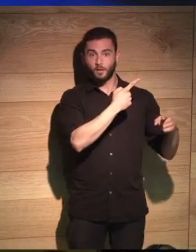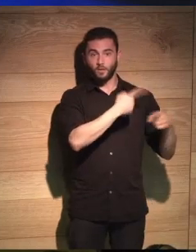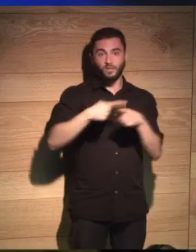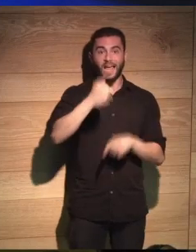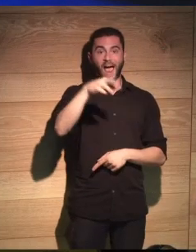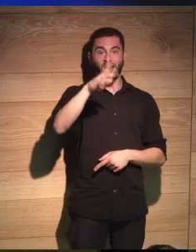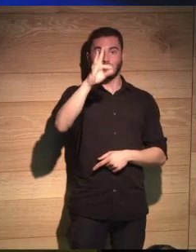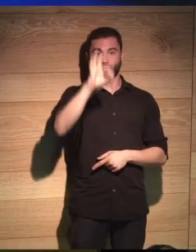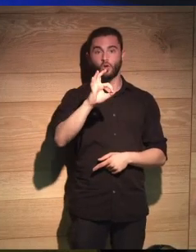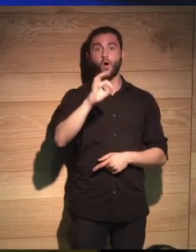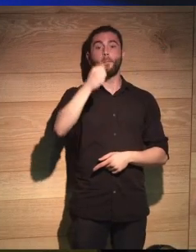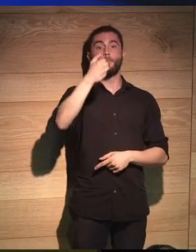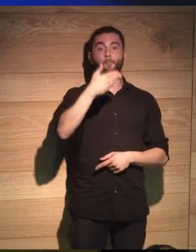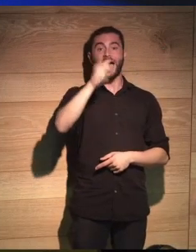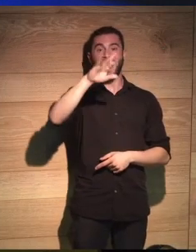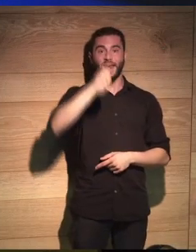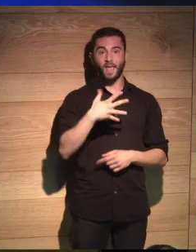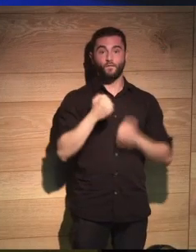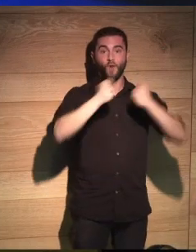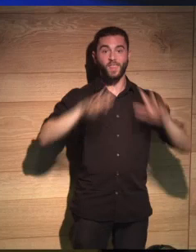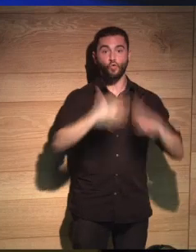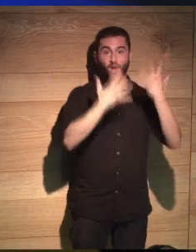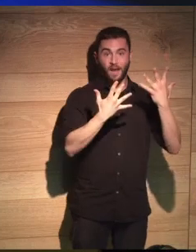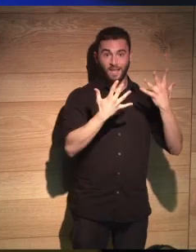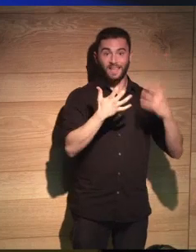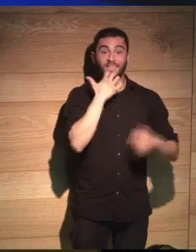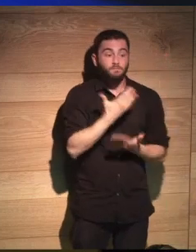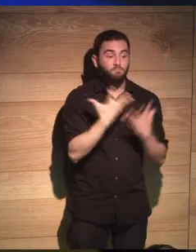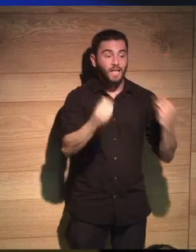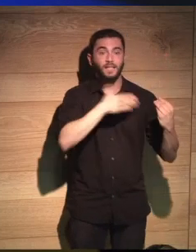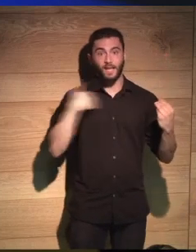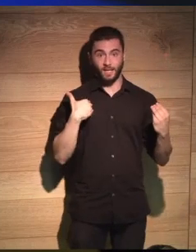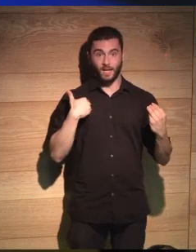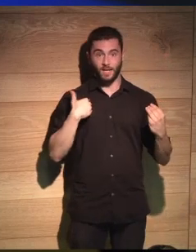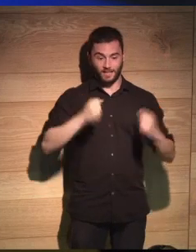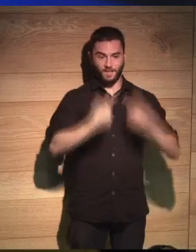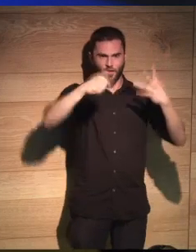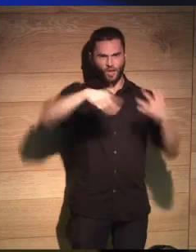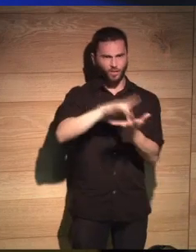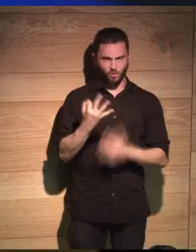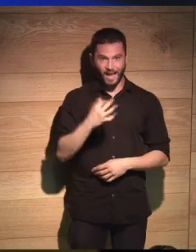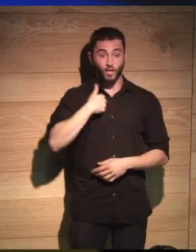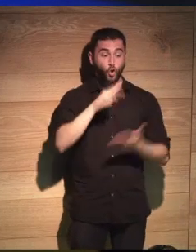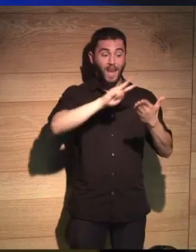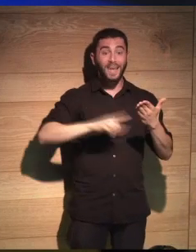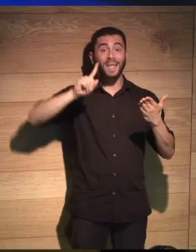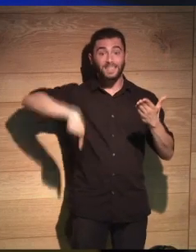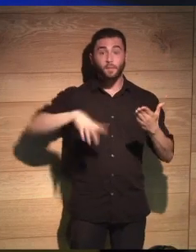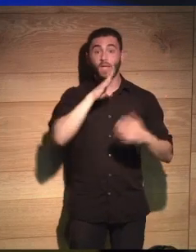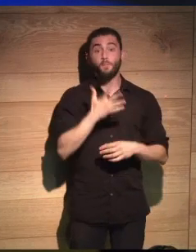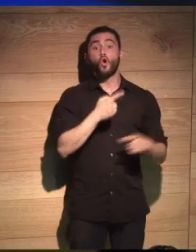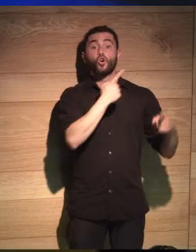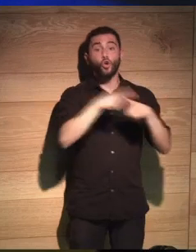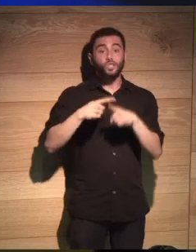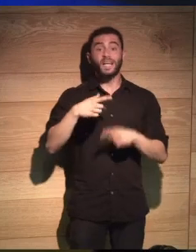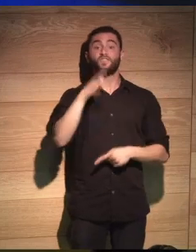en La forja de un rebelde, que suceden aquí dentro de este edificio, yo leería también, para entender cosas que se cuentan en